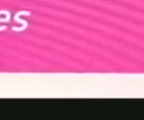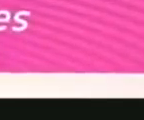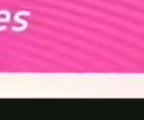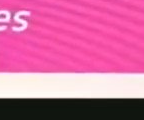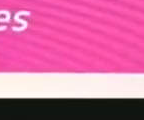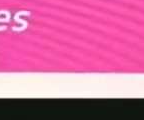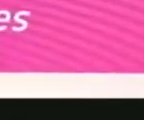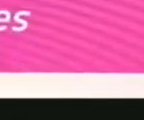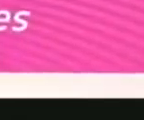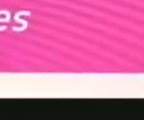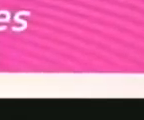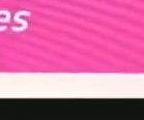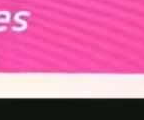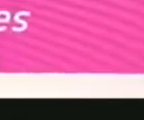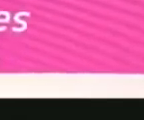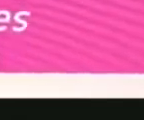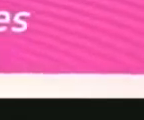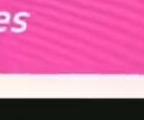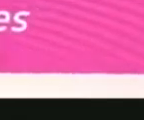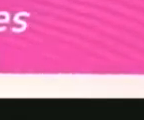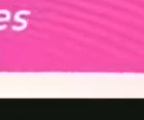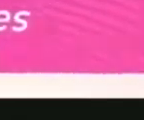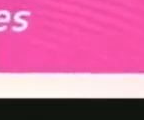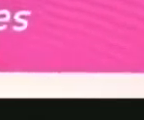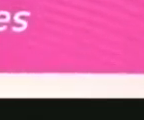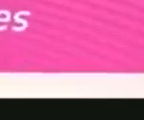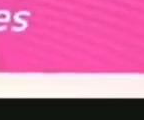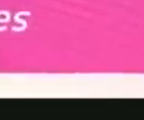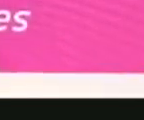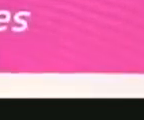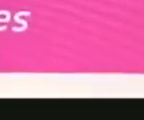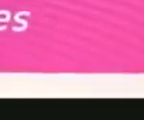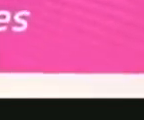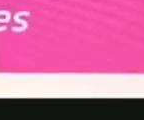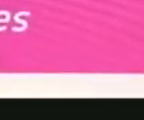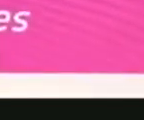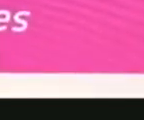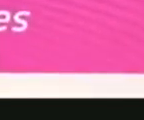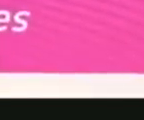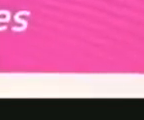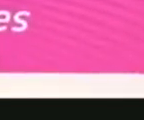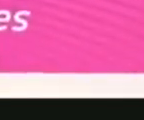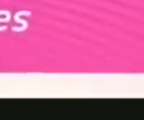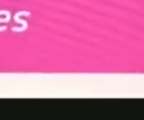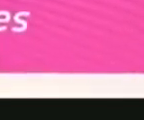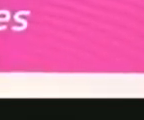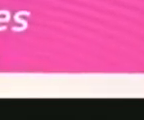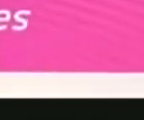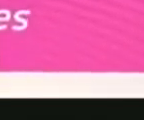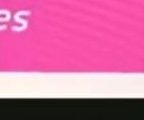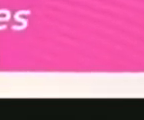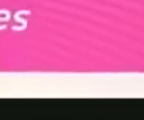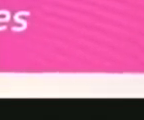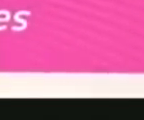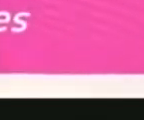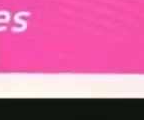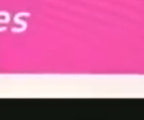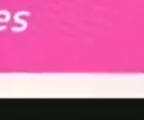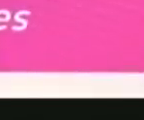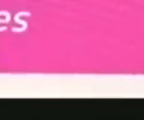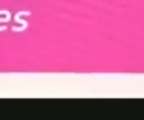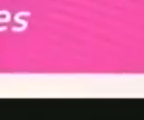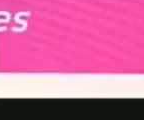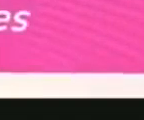una joven lideresa, experta en agricultura comunitaria, familiar,